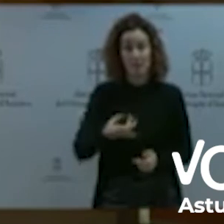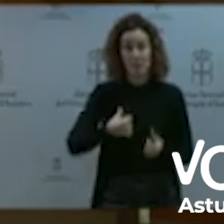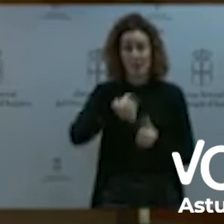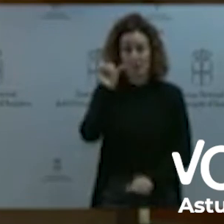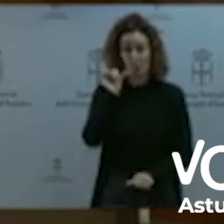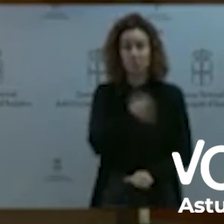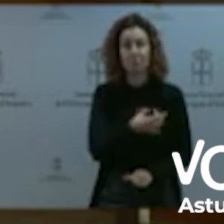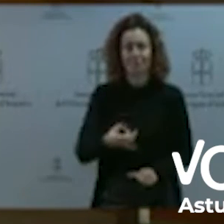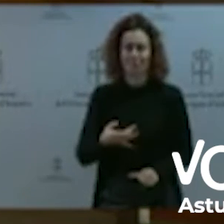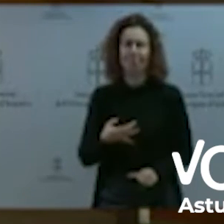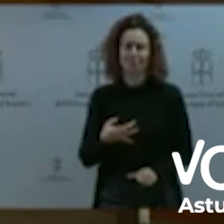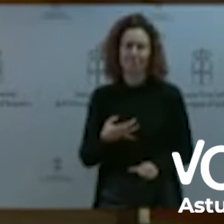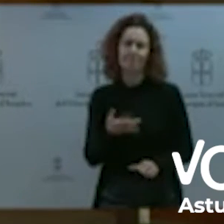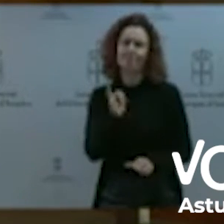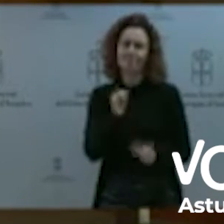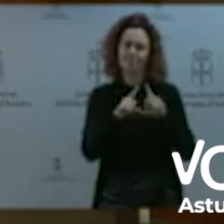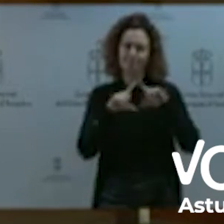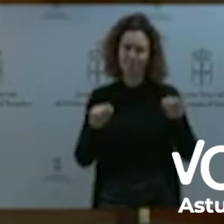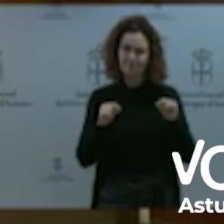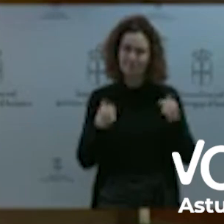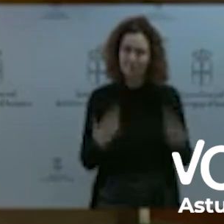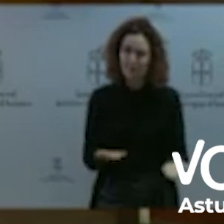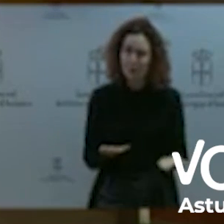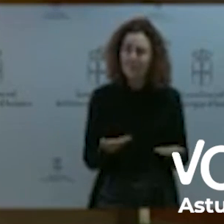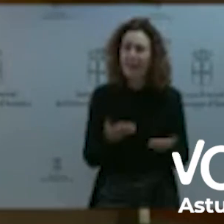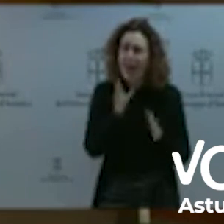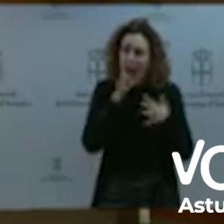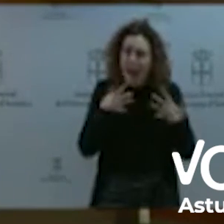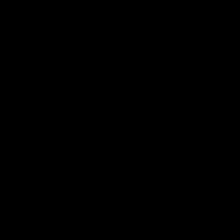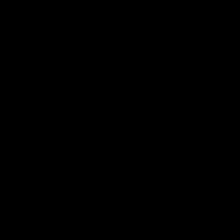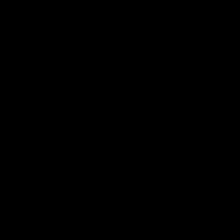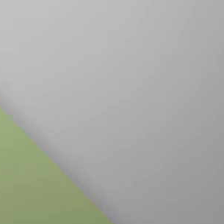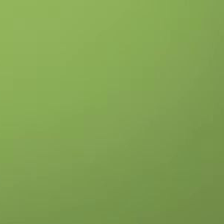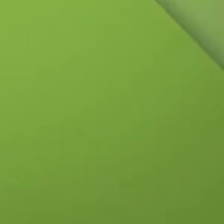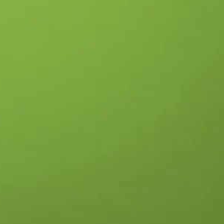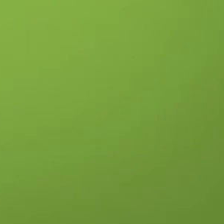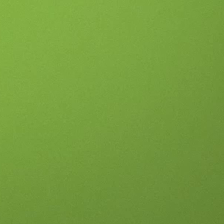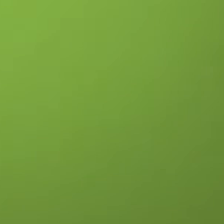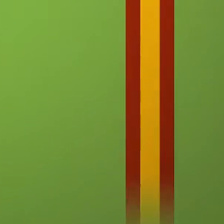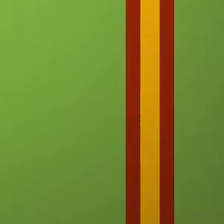aunque solo sea por esta vez, den la solución que les piden los ciudadanos y no la que ustedes quieren.